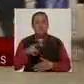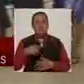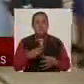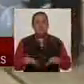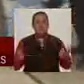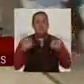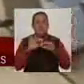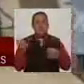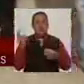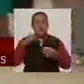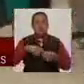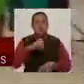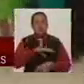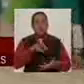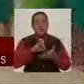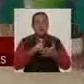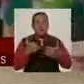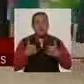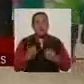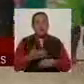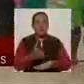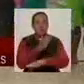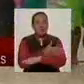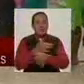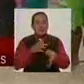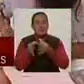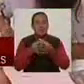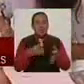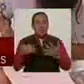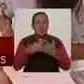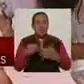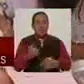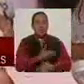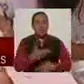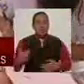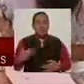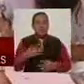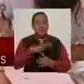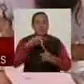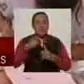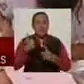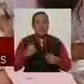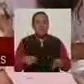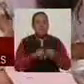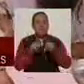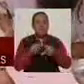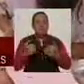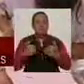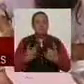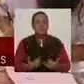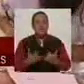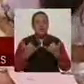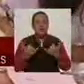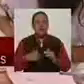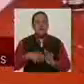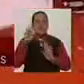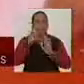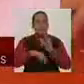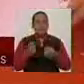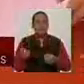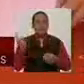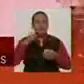social, que forma parte, como lo indicó la esposa del presidente de la República, forma parte del programa de inclusión